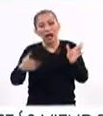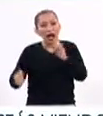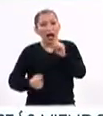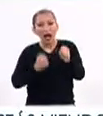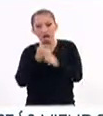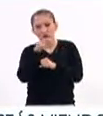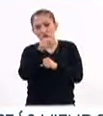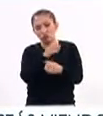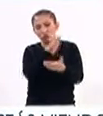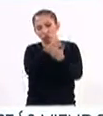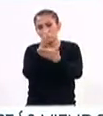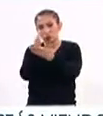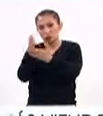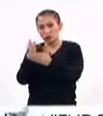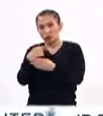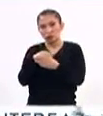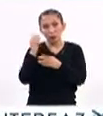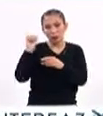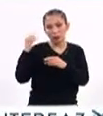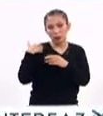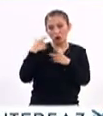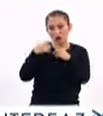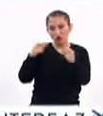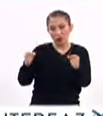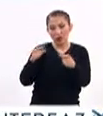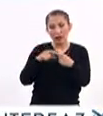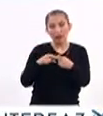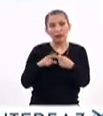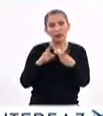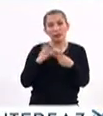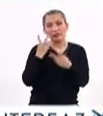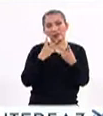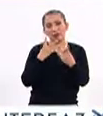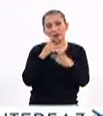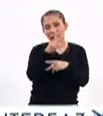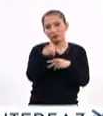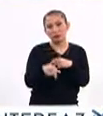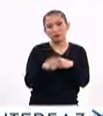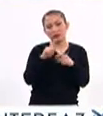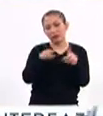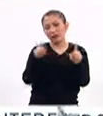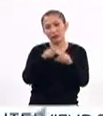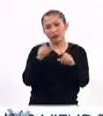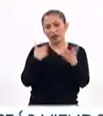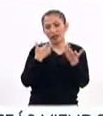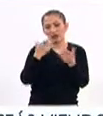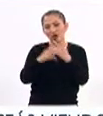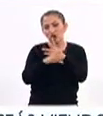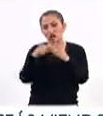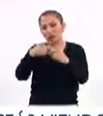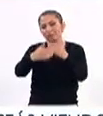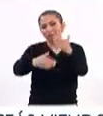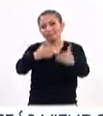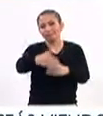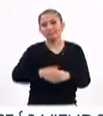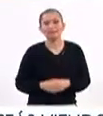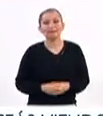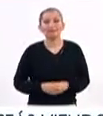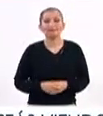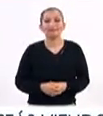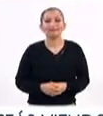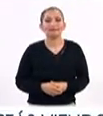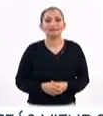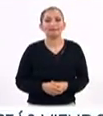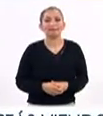En los cuales tú te estás presentando, nos comentabas que acabas de estar en Japón y bueno, pues viene una serie de inercias en ese sentido. Sí,